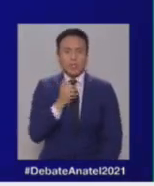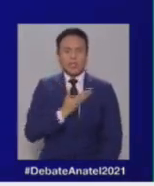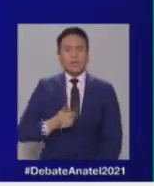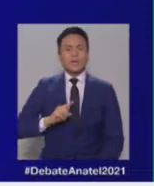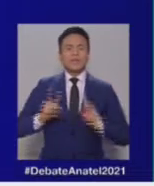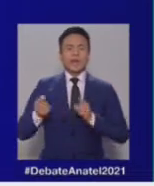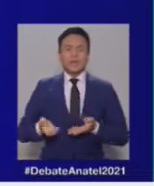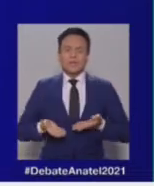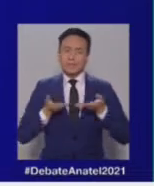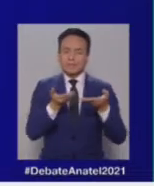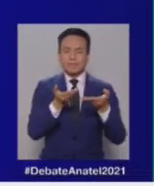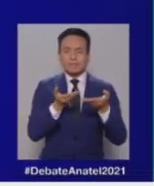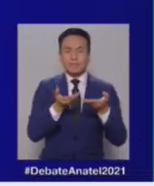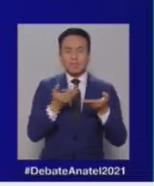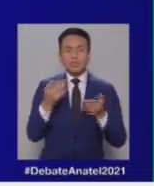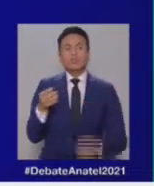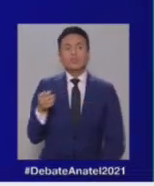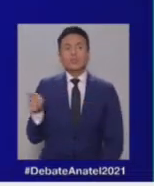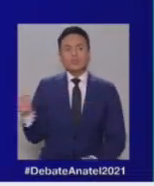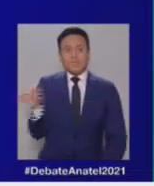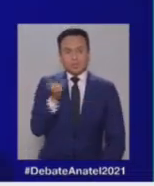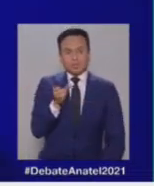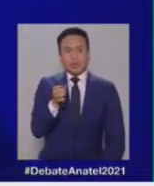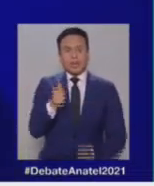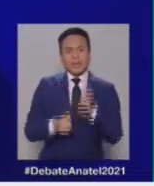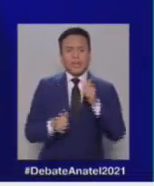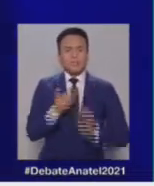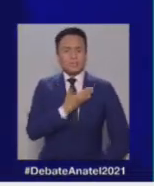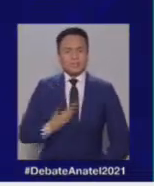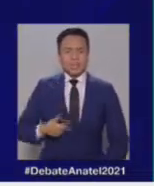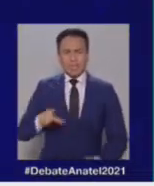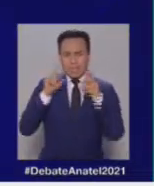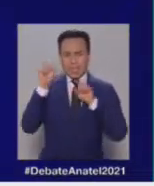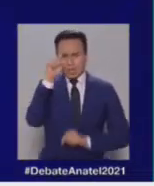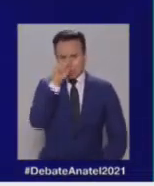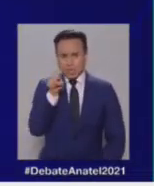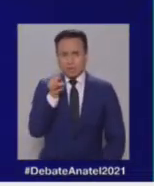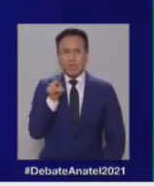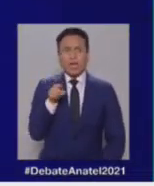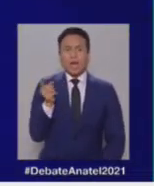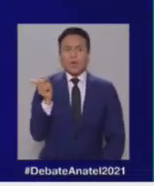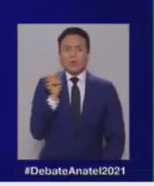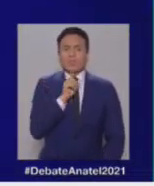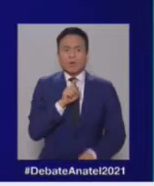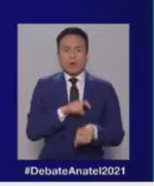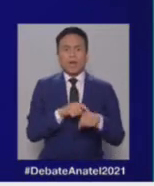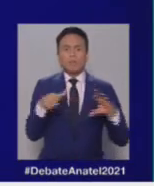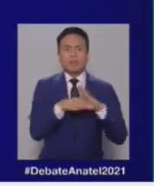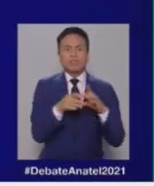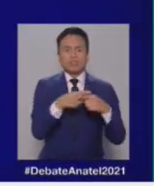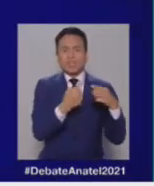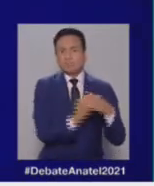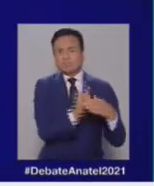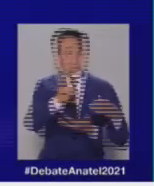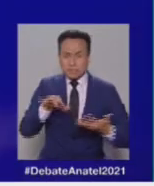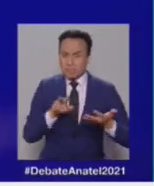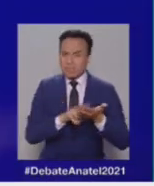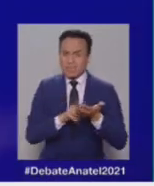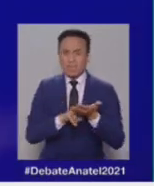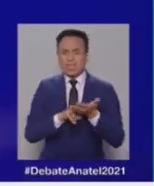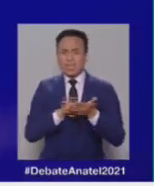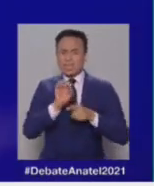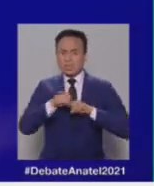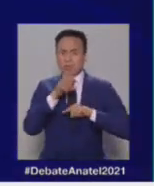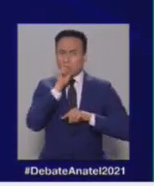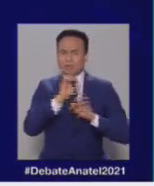ex UDI centró su discurso en el retorno de la seguridad y la unión que deberá tener la derecha para enfrentar a la carta de apruebo dignidad de Gabriel Boric,